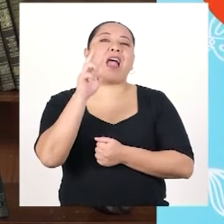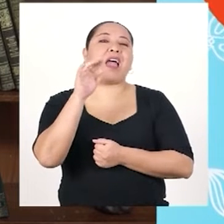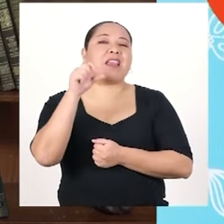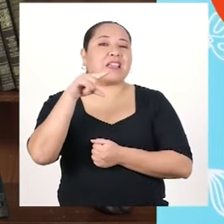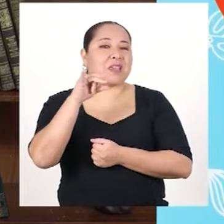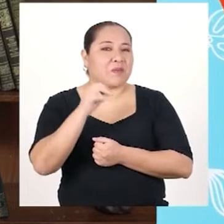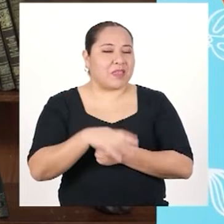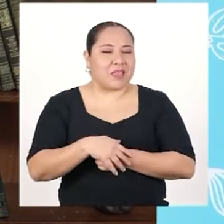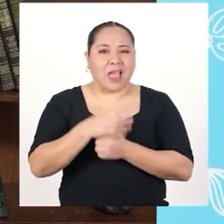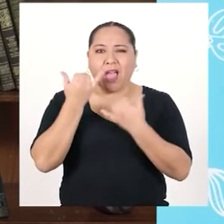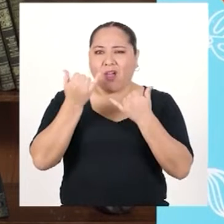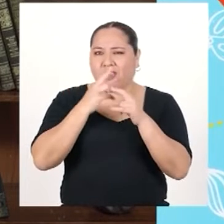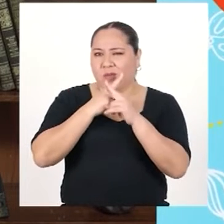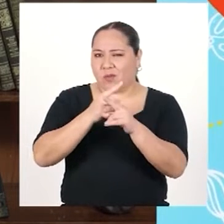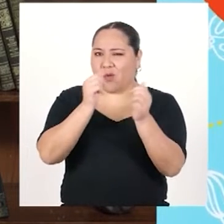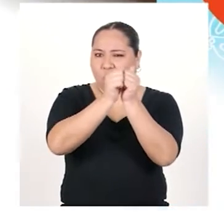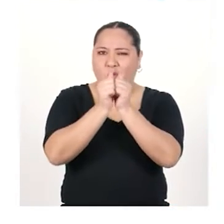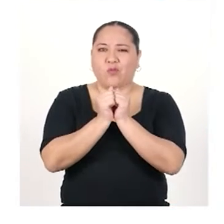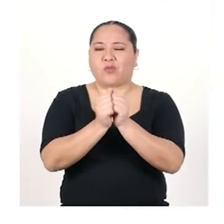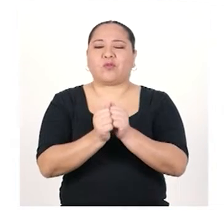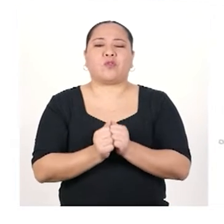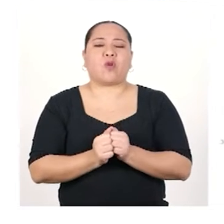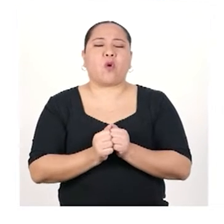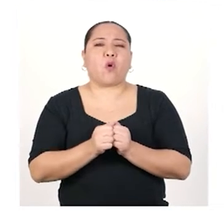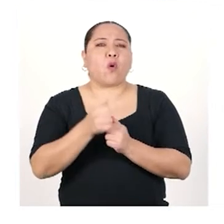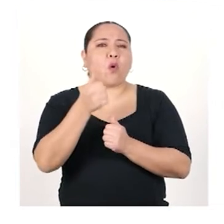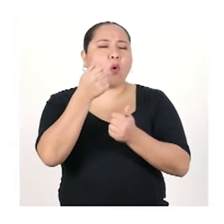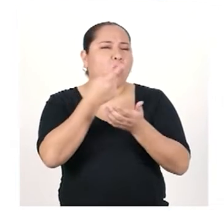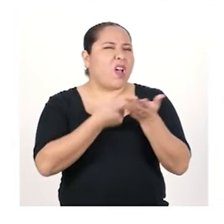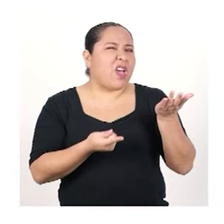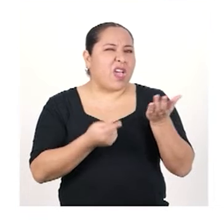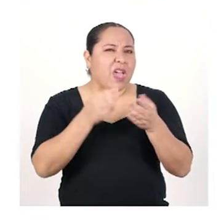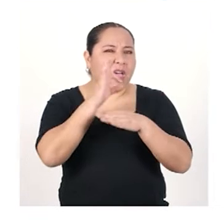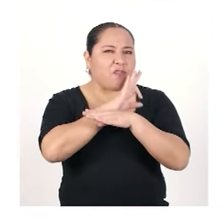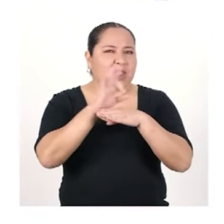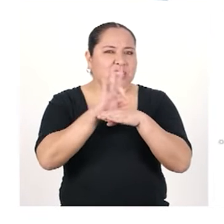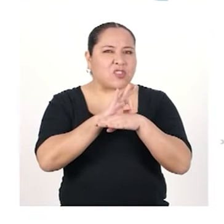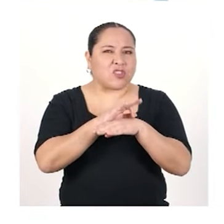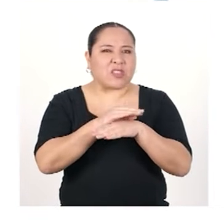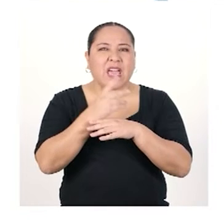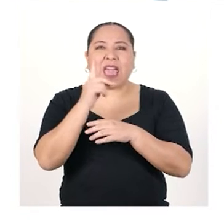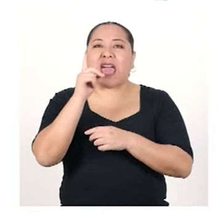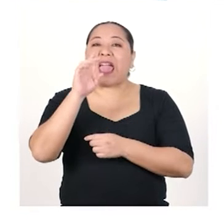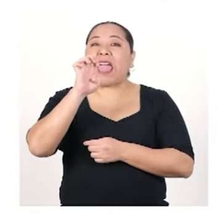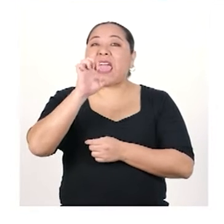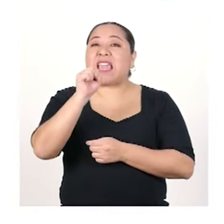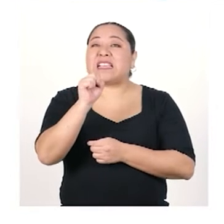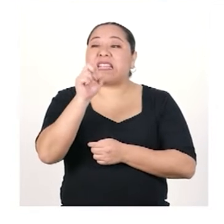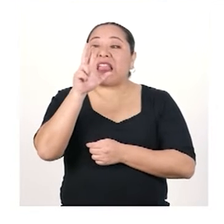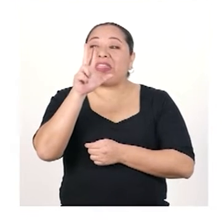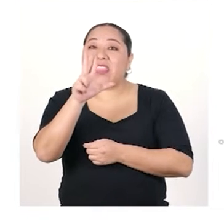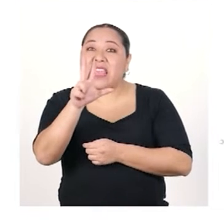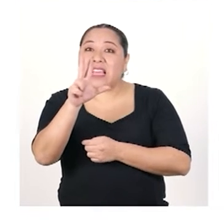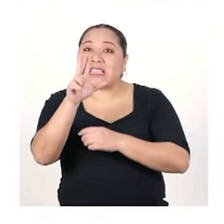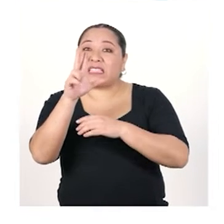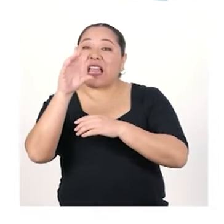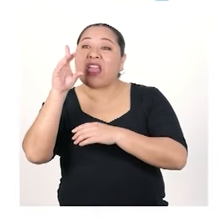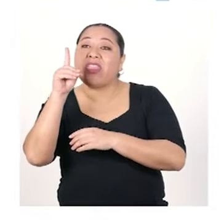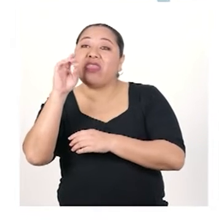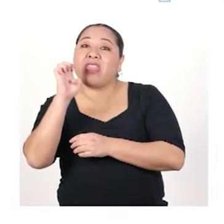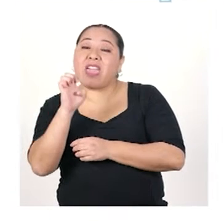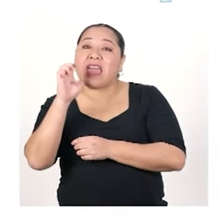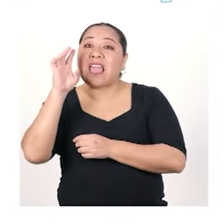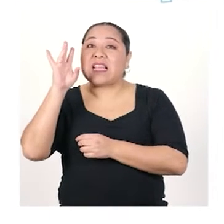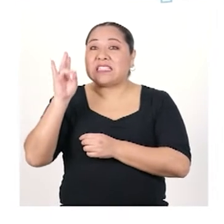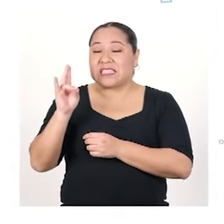Arquímedes. Ahora respondamos juntos. ¿Qué fracción es 3 de 7? Analizando la pregunta,